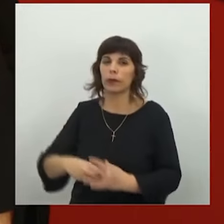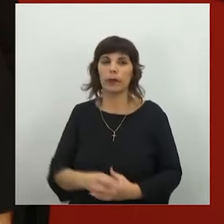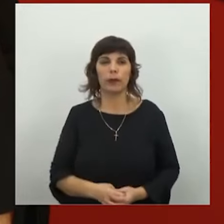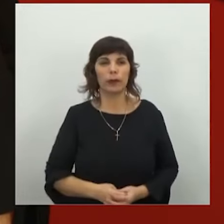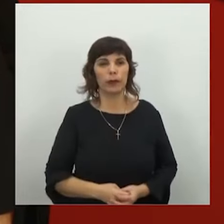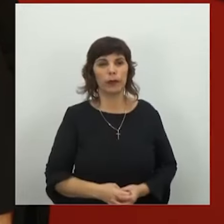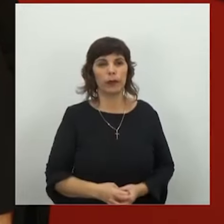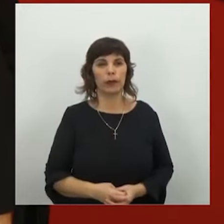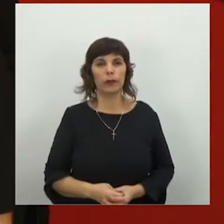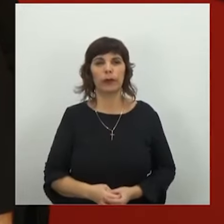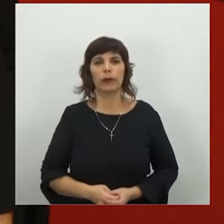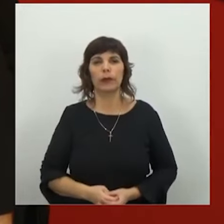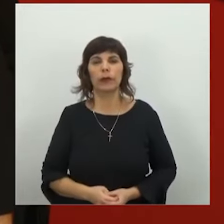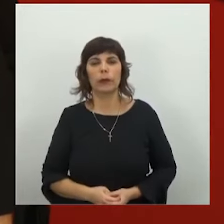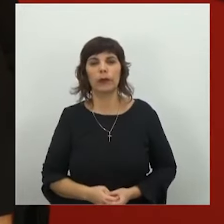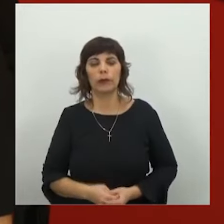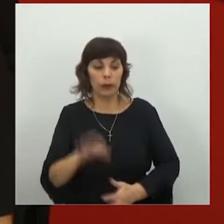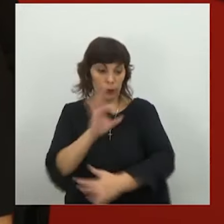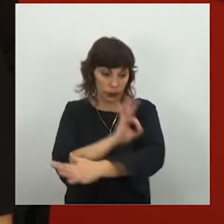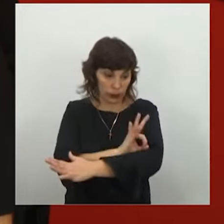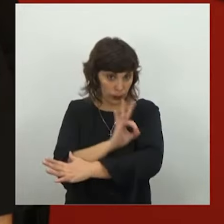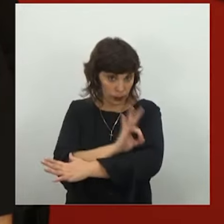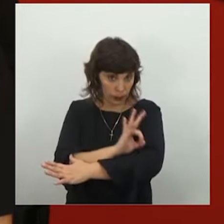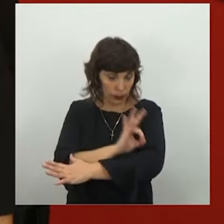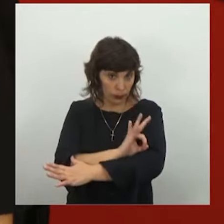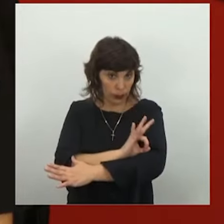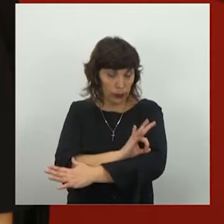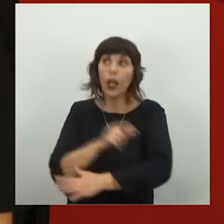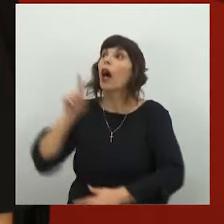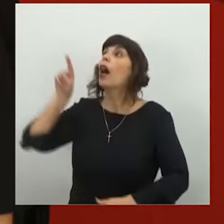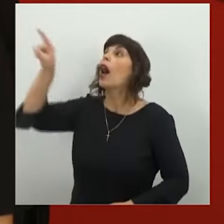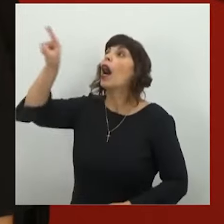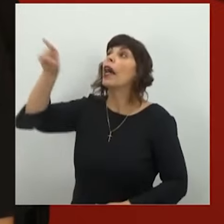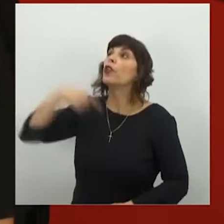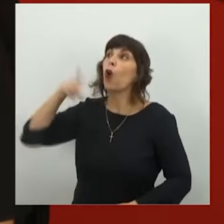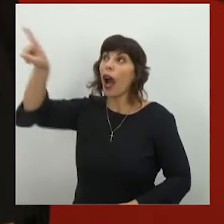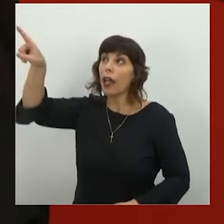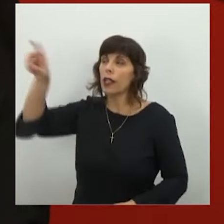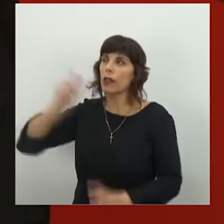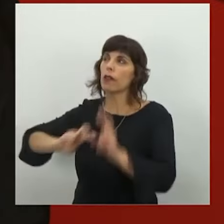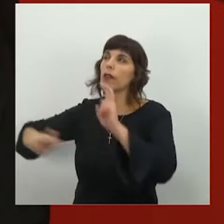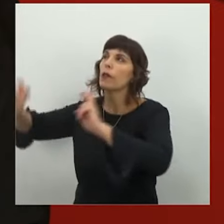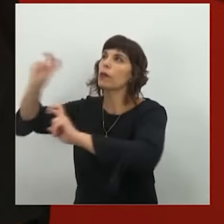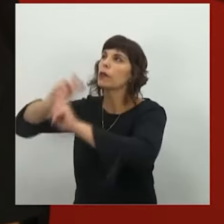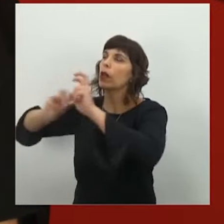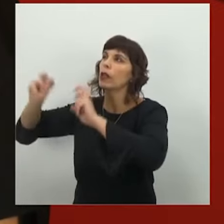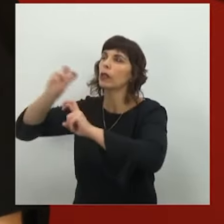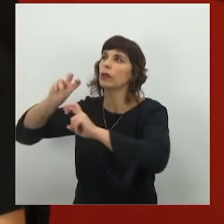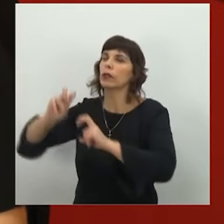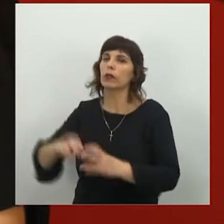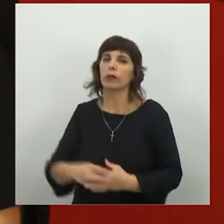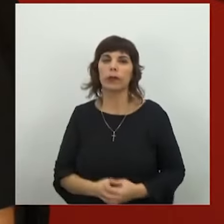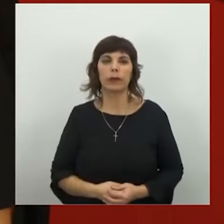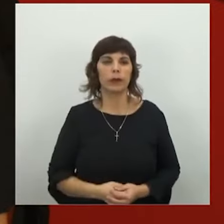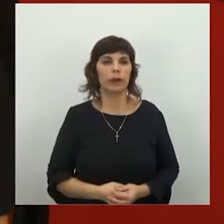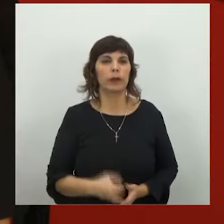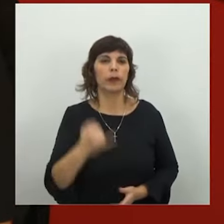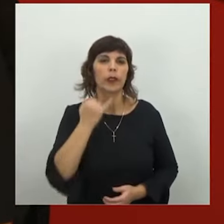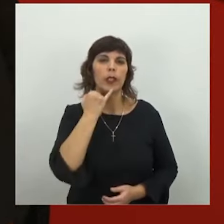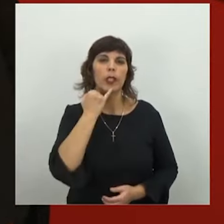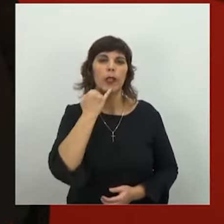esa palabra, de madrugada te buscaré, esa palabra shachá en